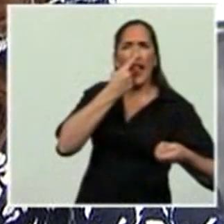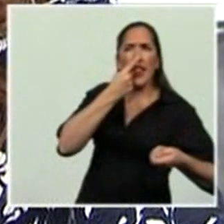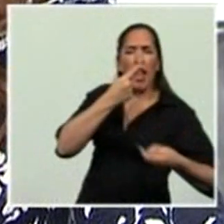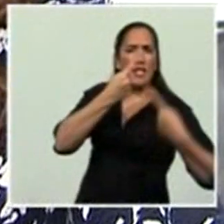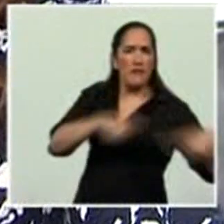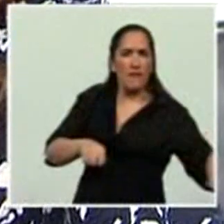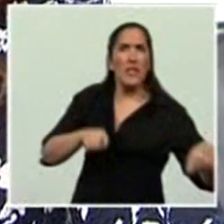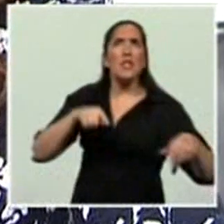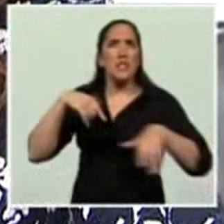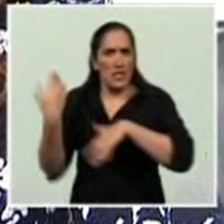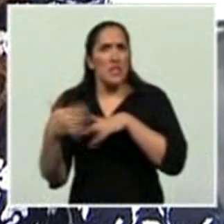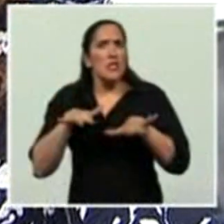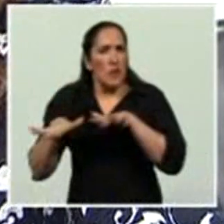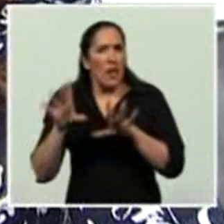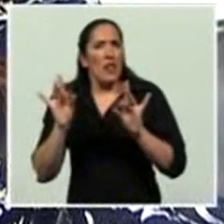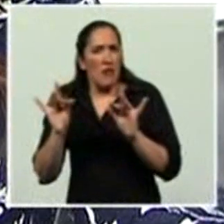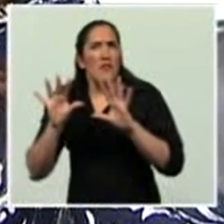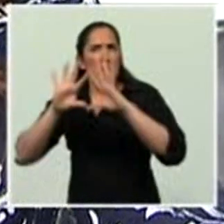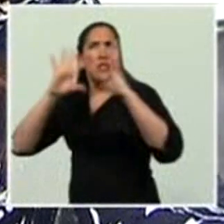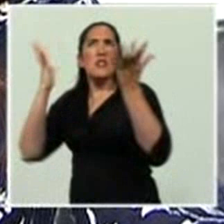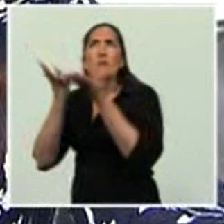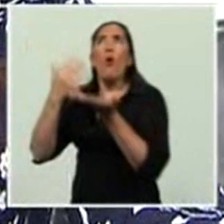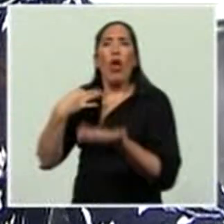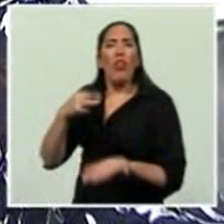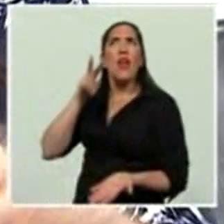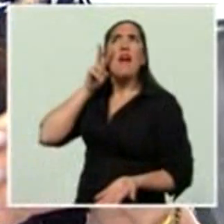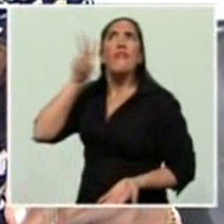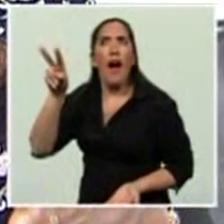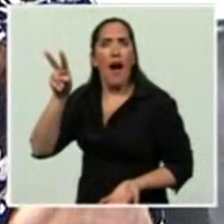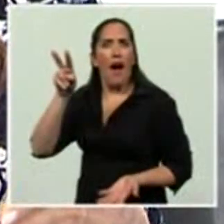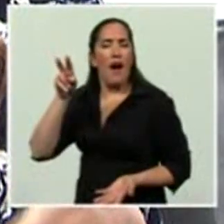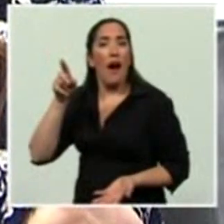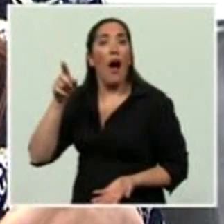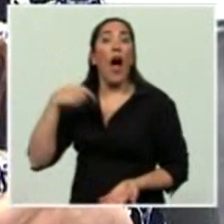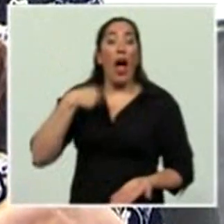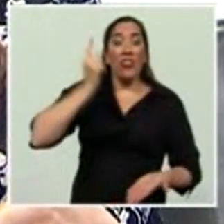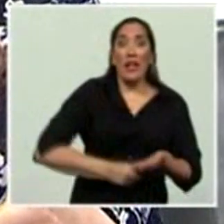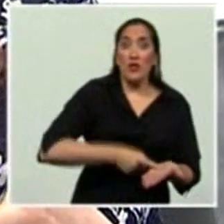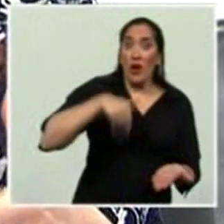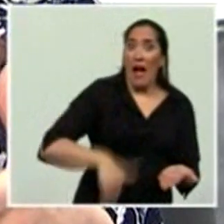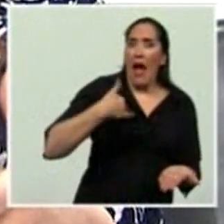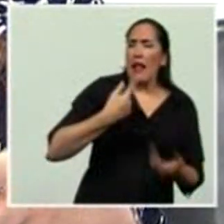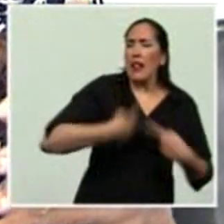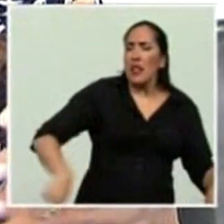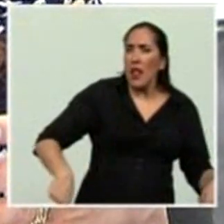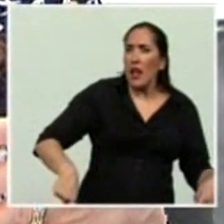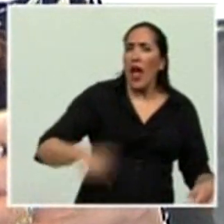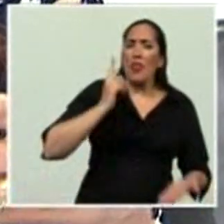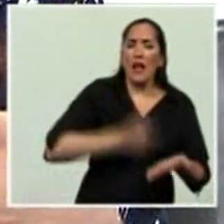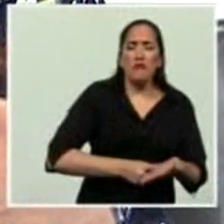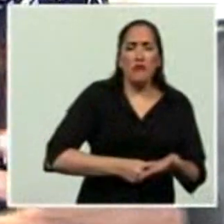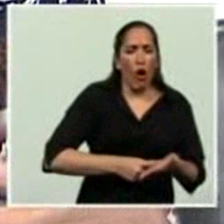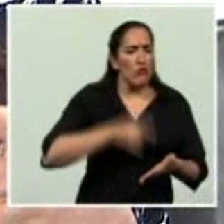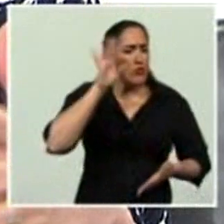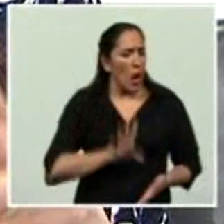mucha complejidad en todo lo que se está viviendo y que por lo tanto las decisiones que se toman aquí adentro no tienen que ser